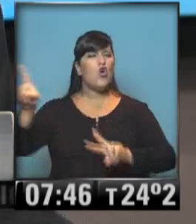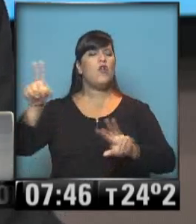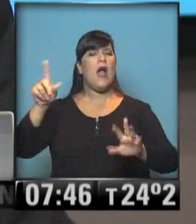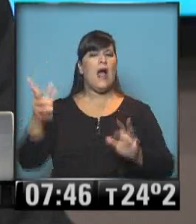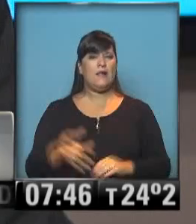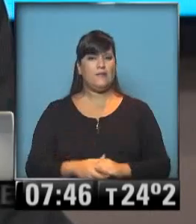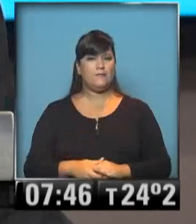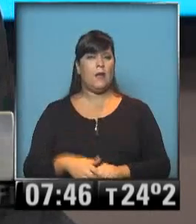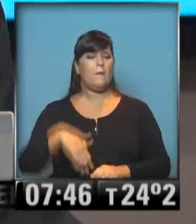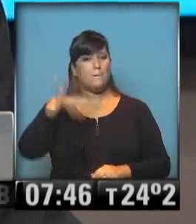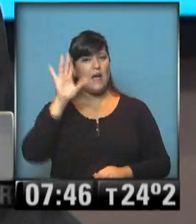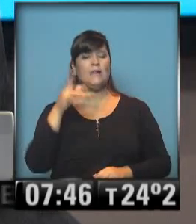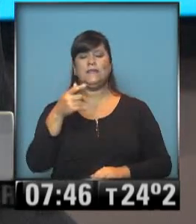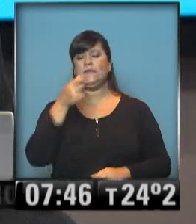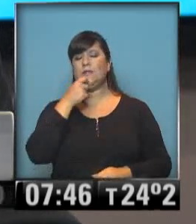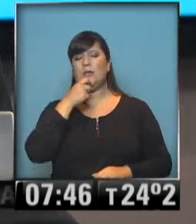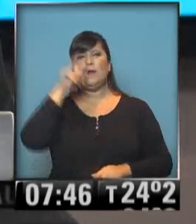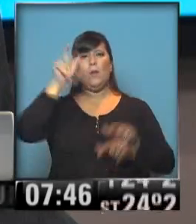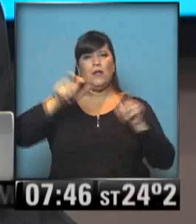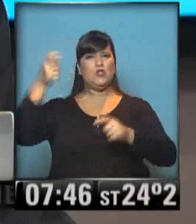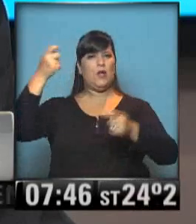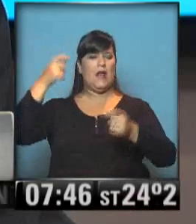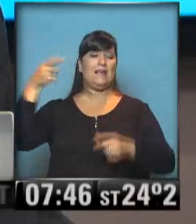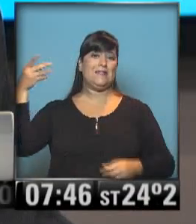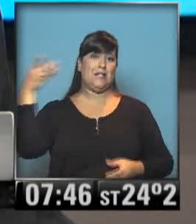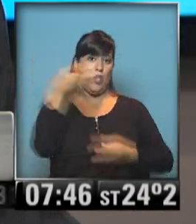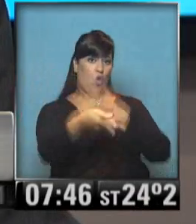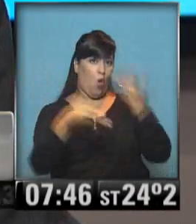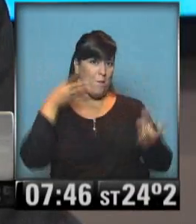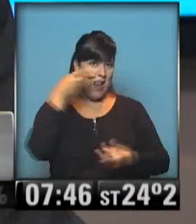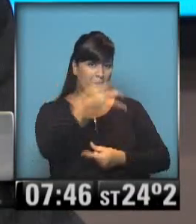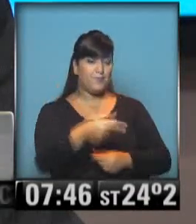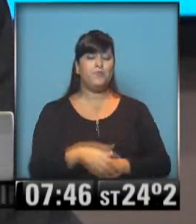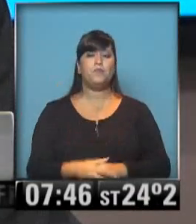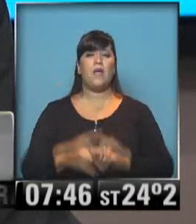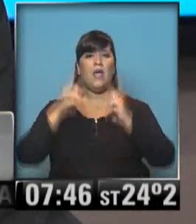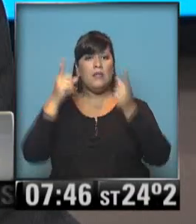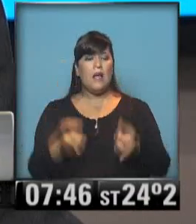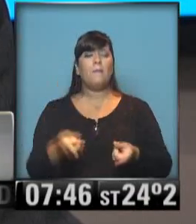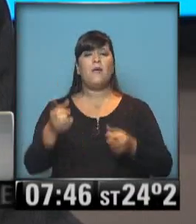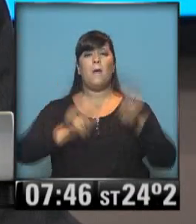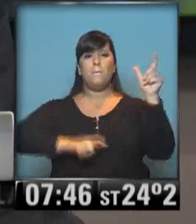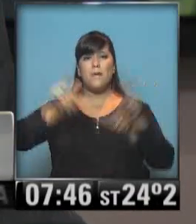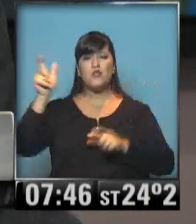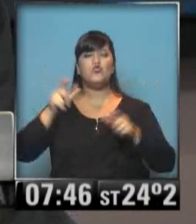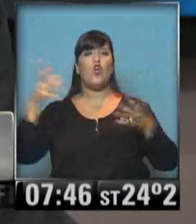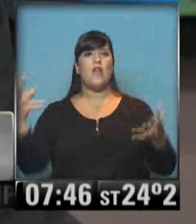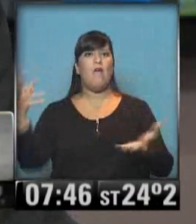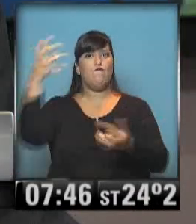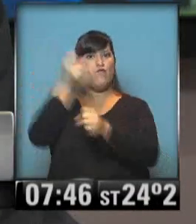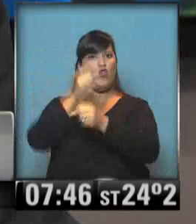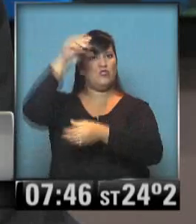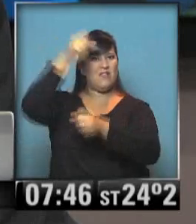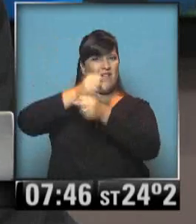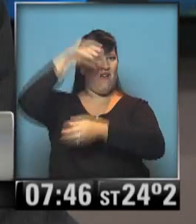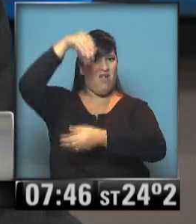operadores en la comercialización exportadores que son los que compran este corredores de bolsa que son los que operan en